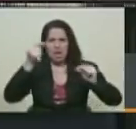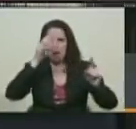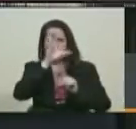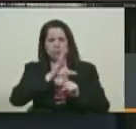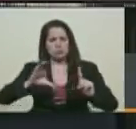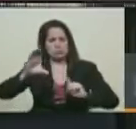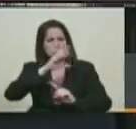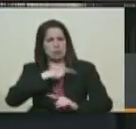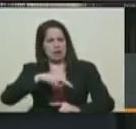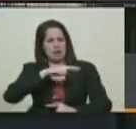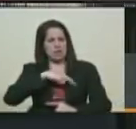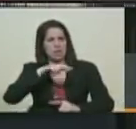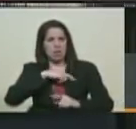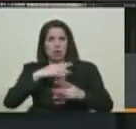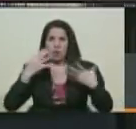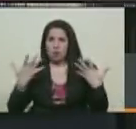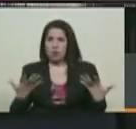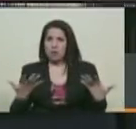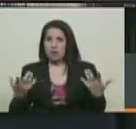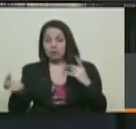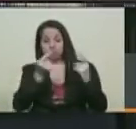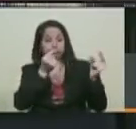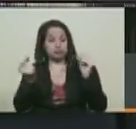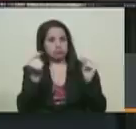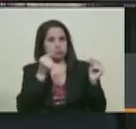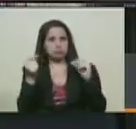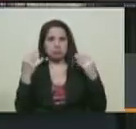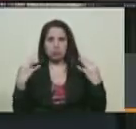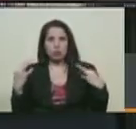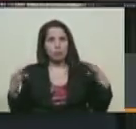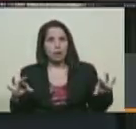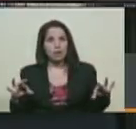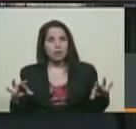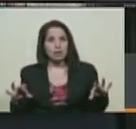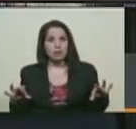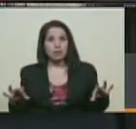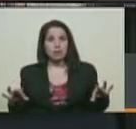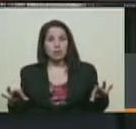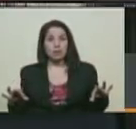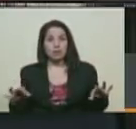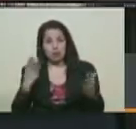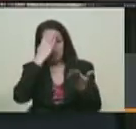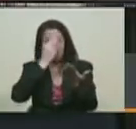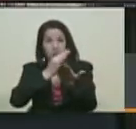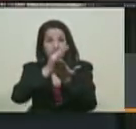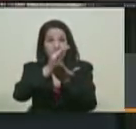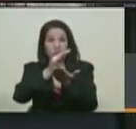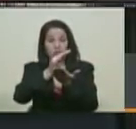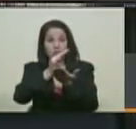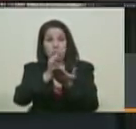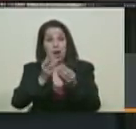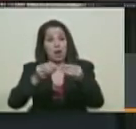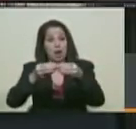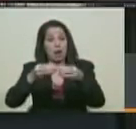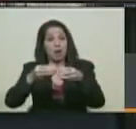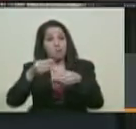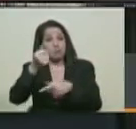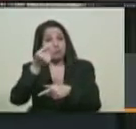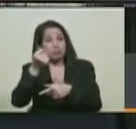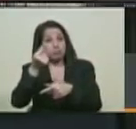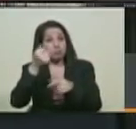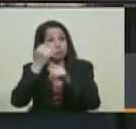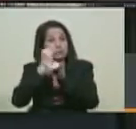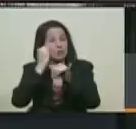religiones. Somos la cultura del diálogo. Y en ese sentido, he lanzado el Petro como una señal